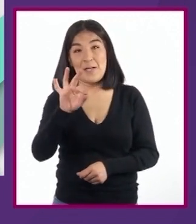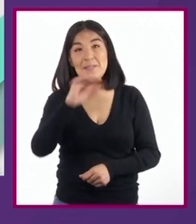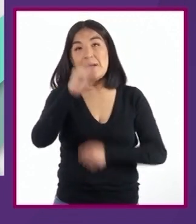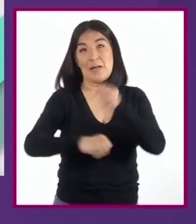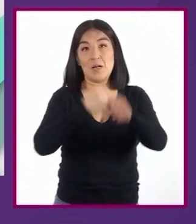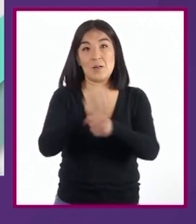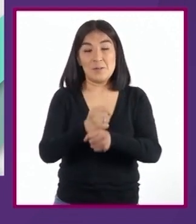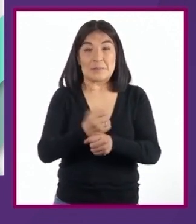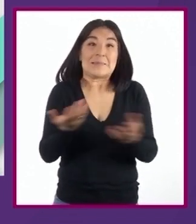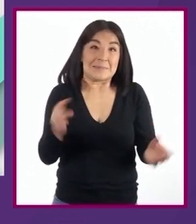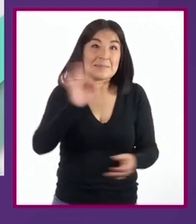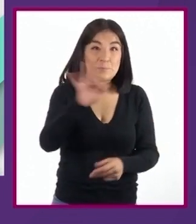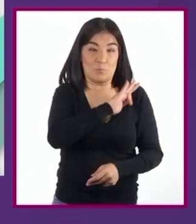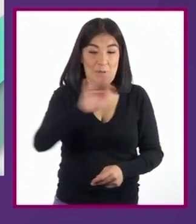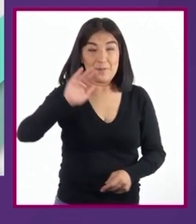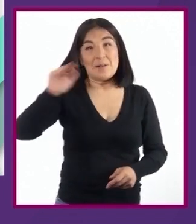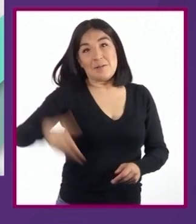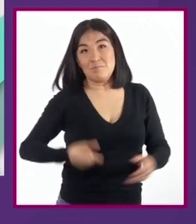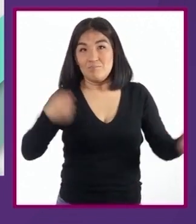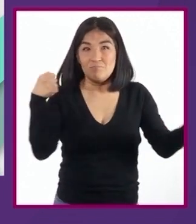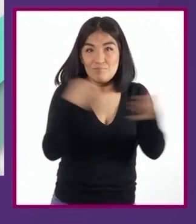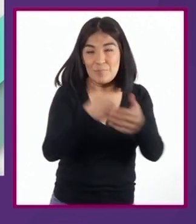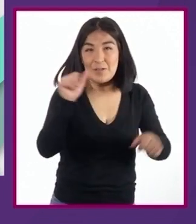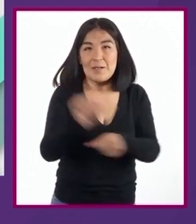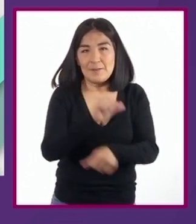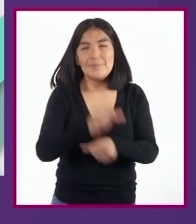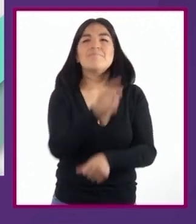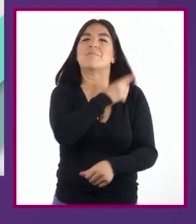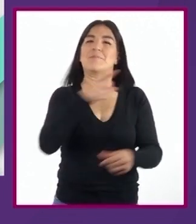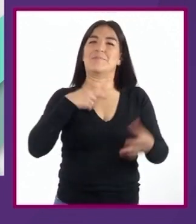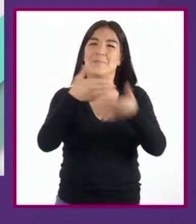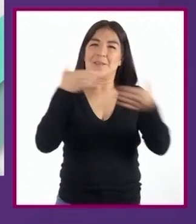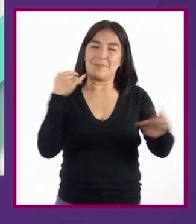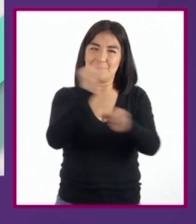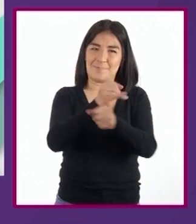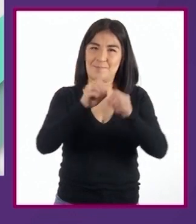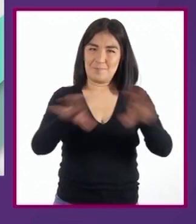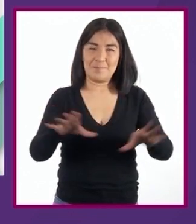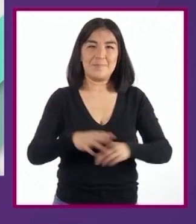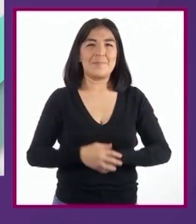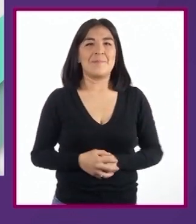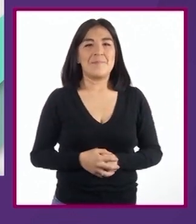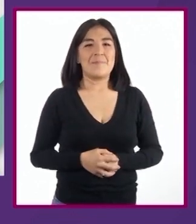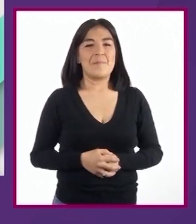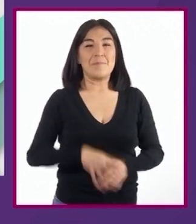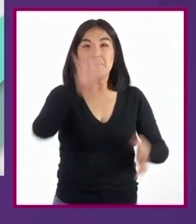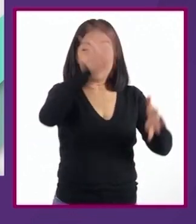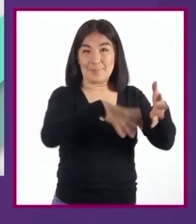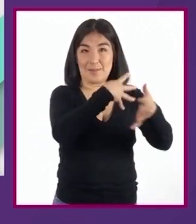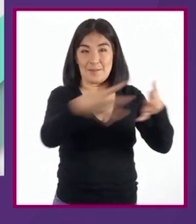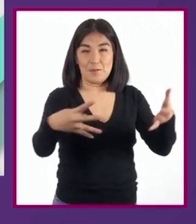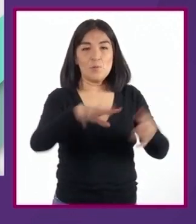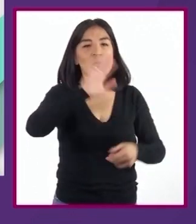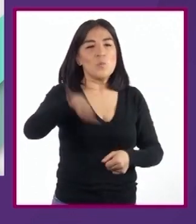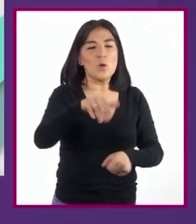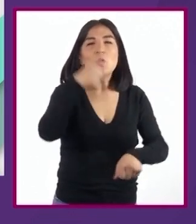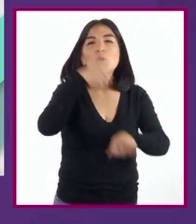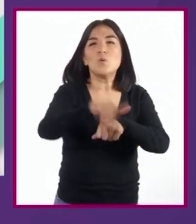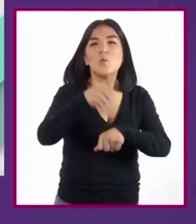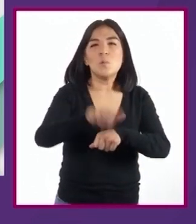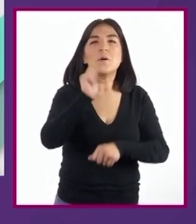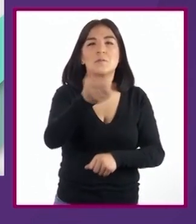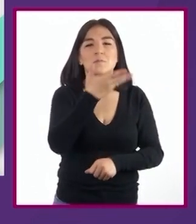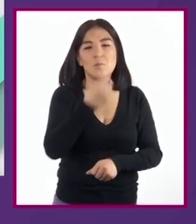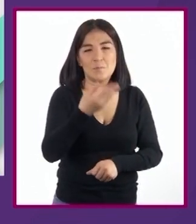un accidente, debemos considerar los siguientes datos. En la tabla buscamos el número de